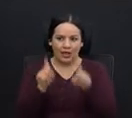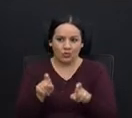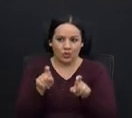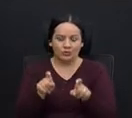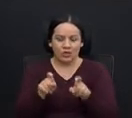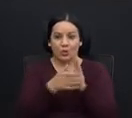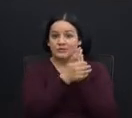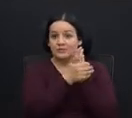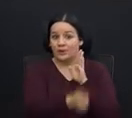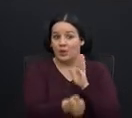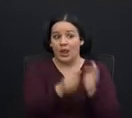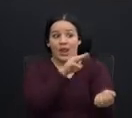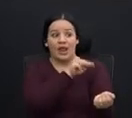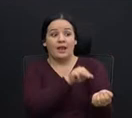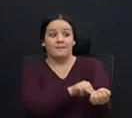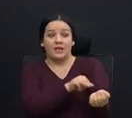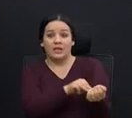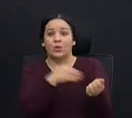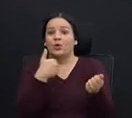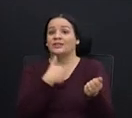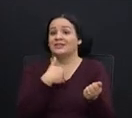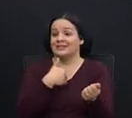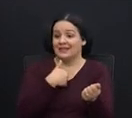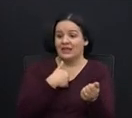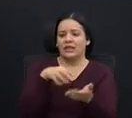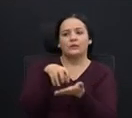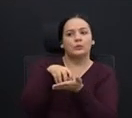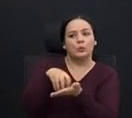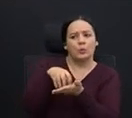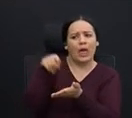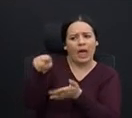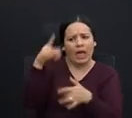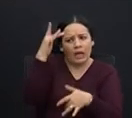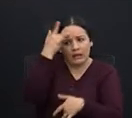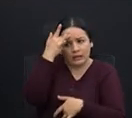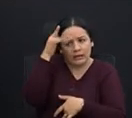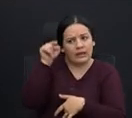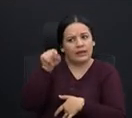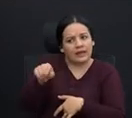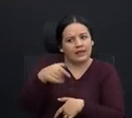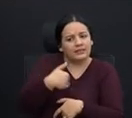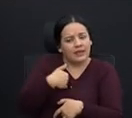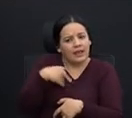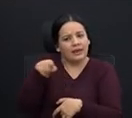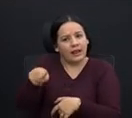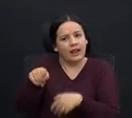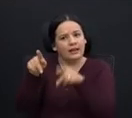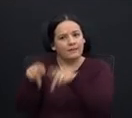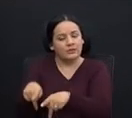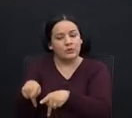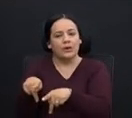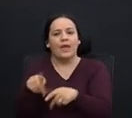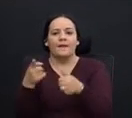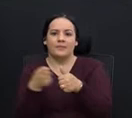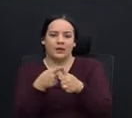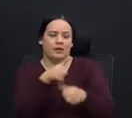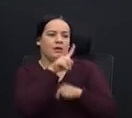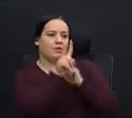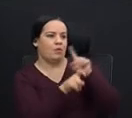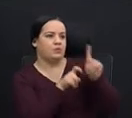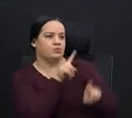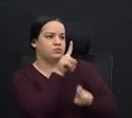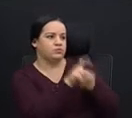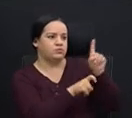médico tratante tiene dudas sobre el diagnóstico de la afección que sufre su paciente, es su deber consultar